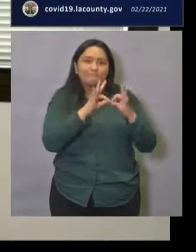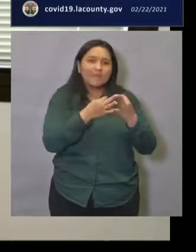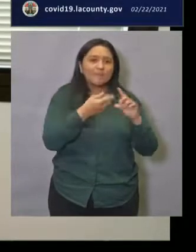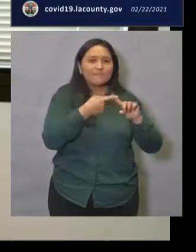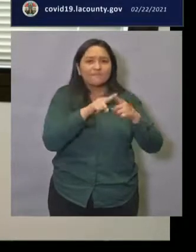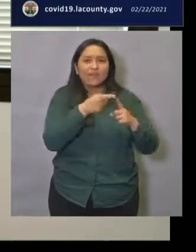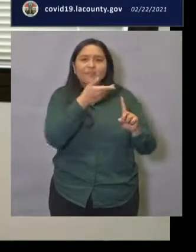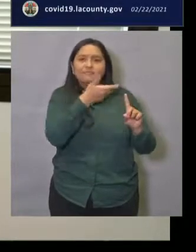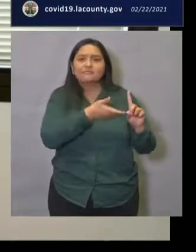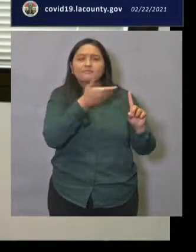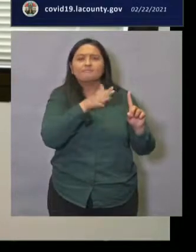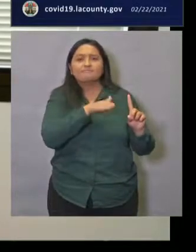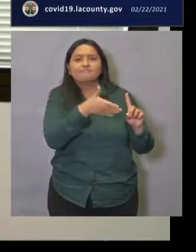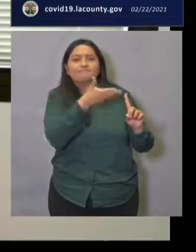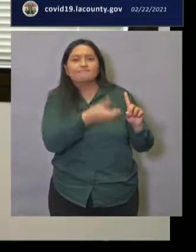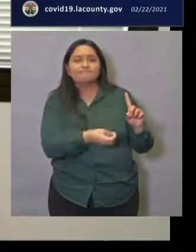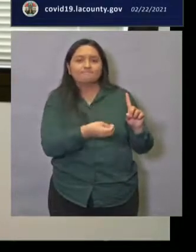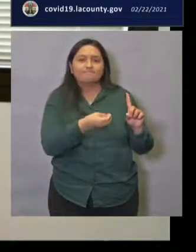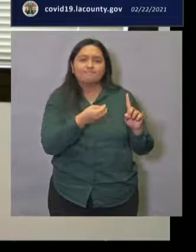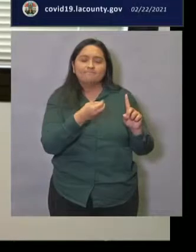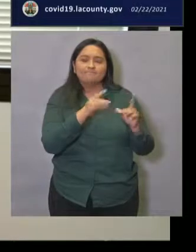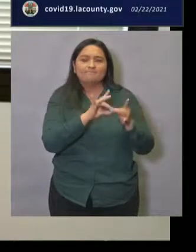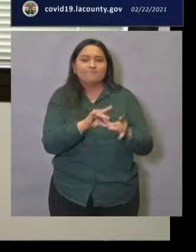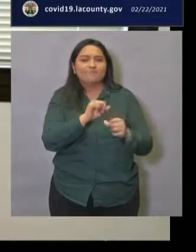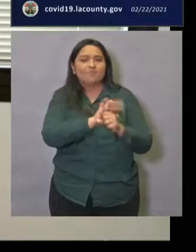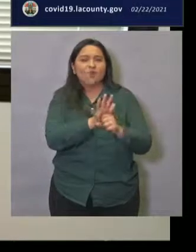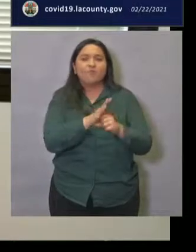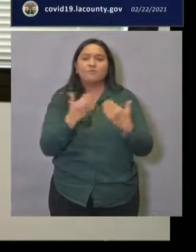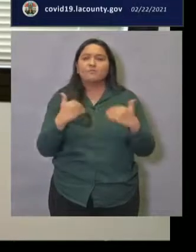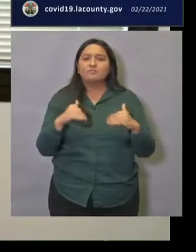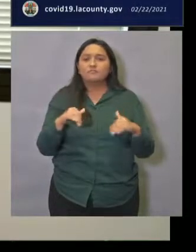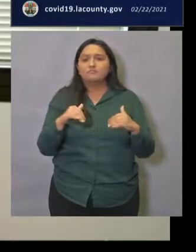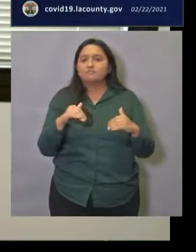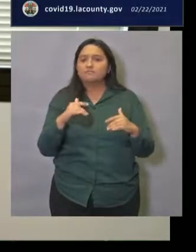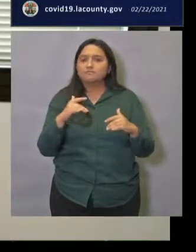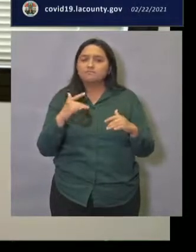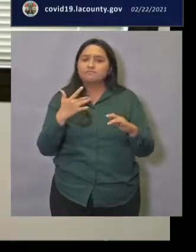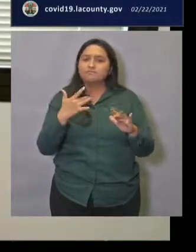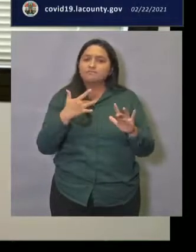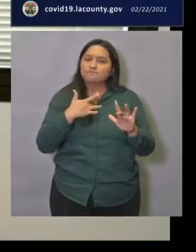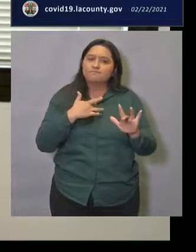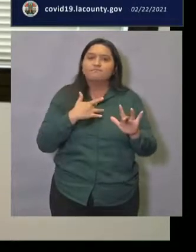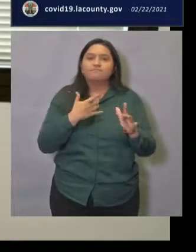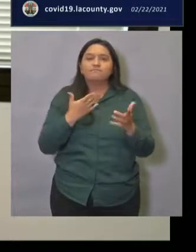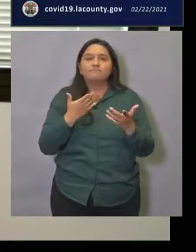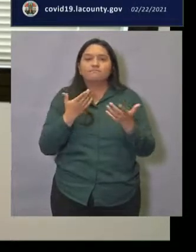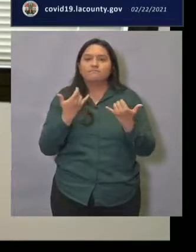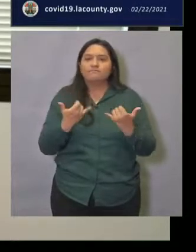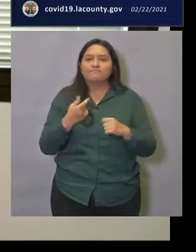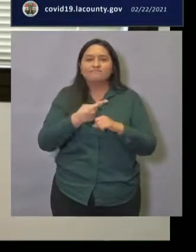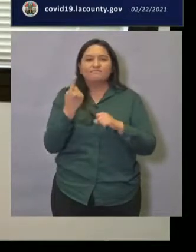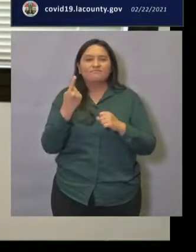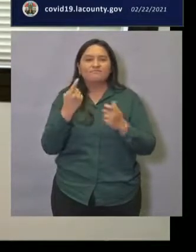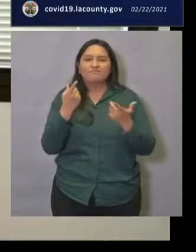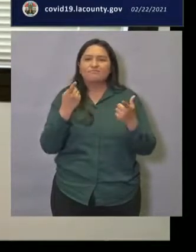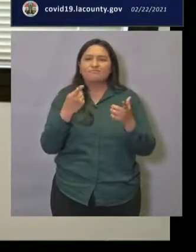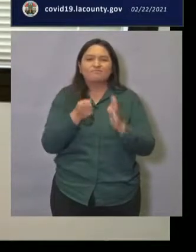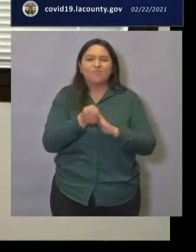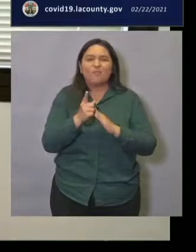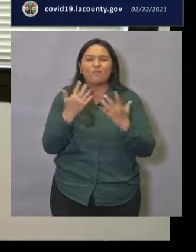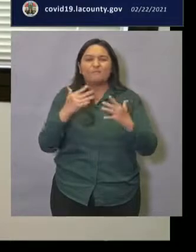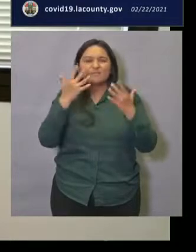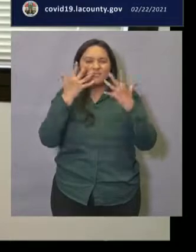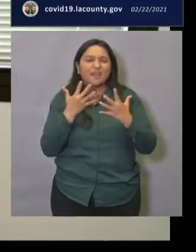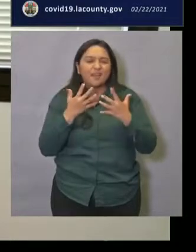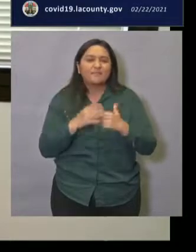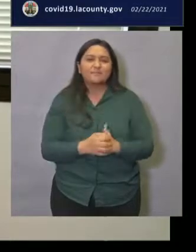COVID-19. Le enviamos nuestro más sentido pésame durante este momento tan triste. Y